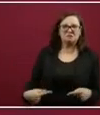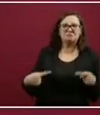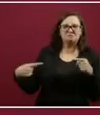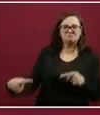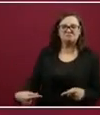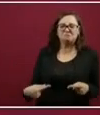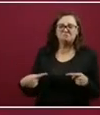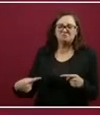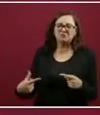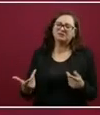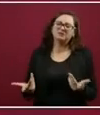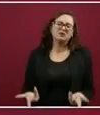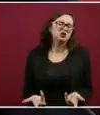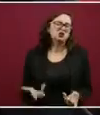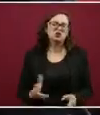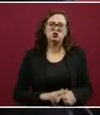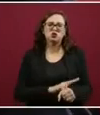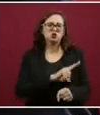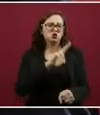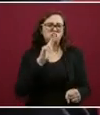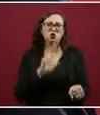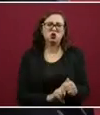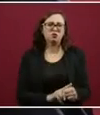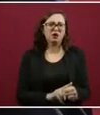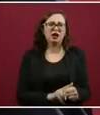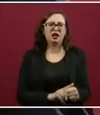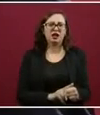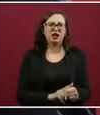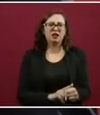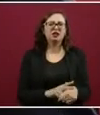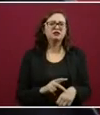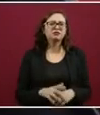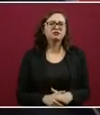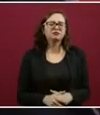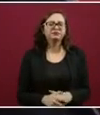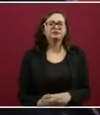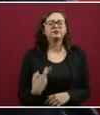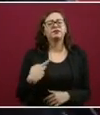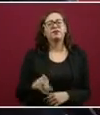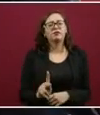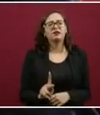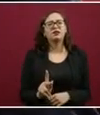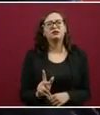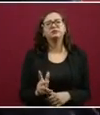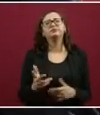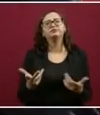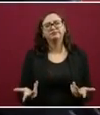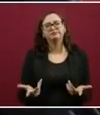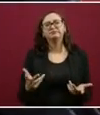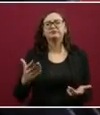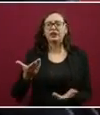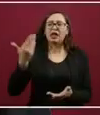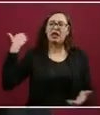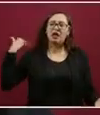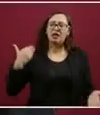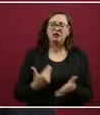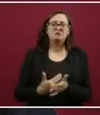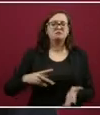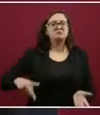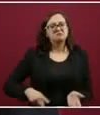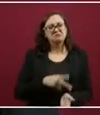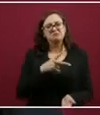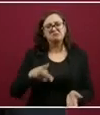como es lógico, pero como lo hemos dicho en otras ocasiones y lo repito, no